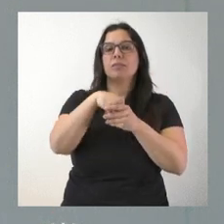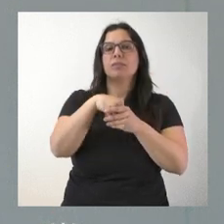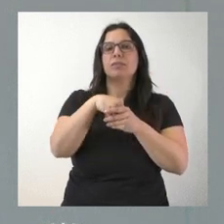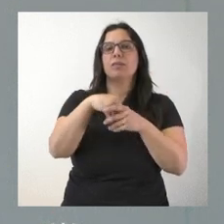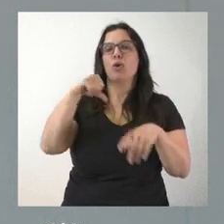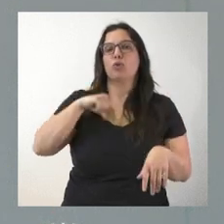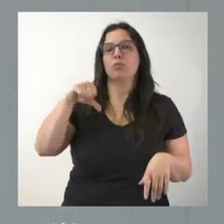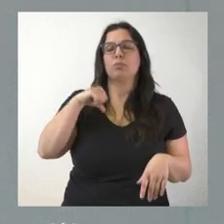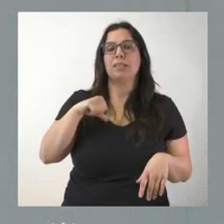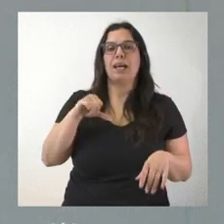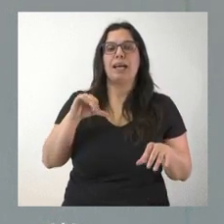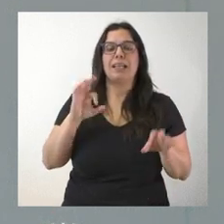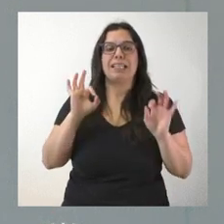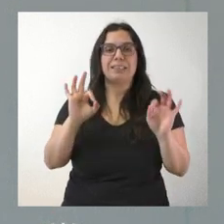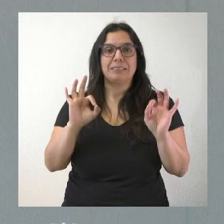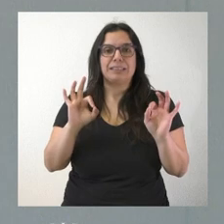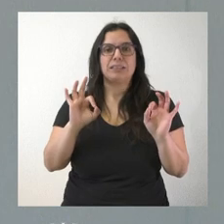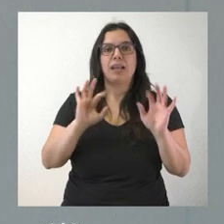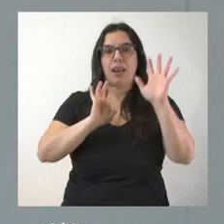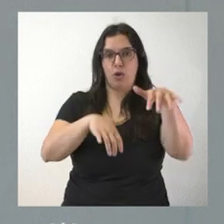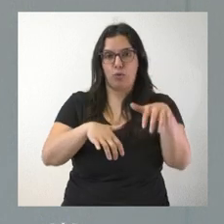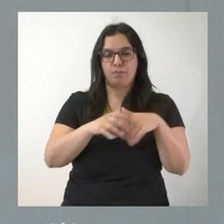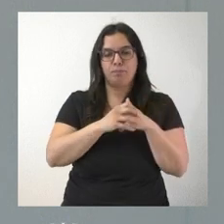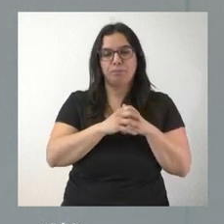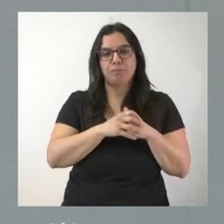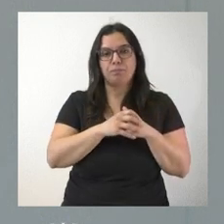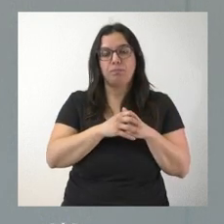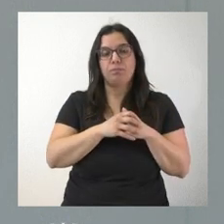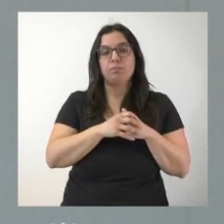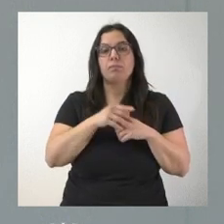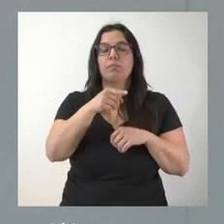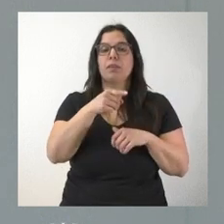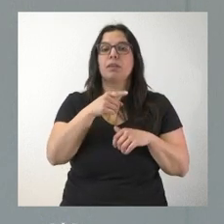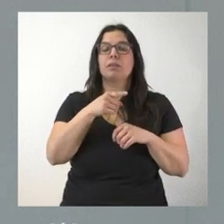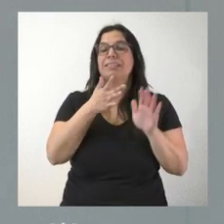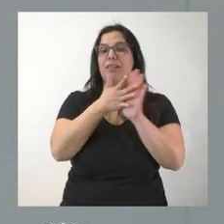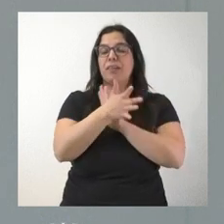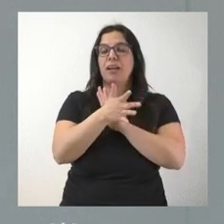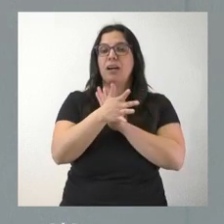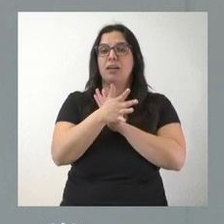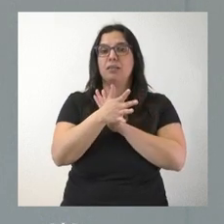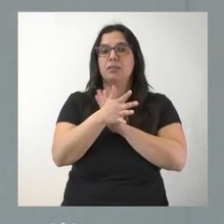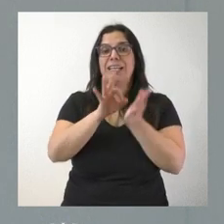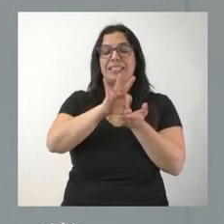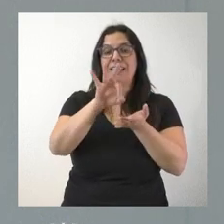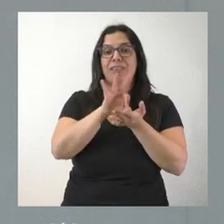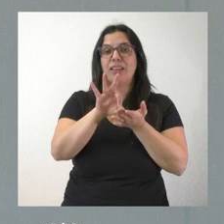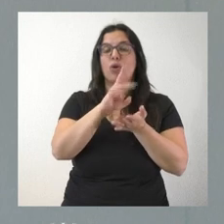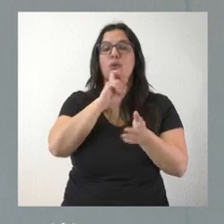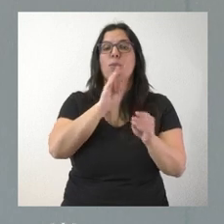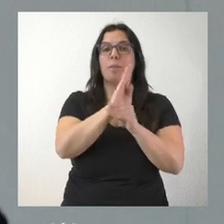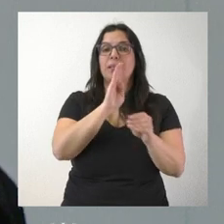asistencial de León en este caso estamos hablando del servicio del mantenimiento